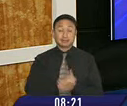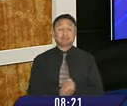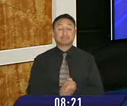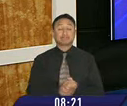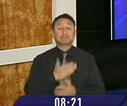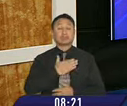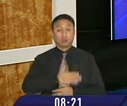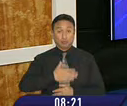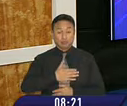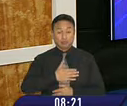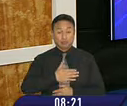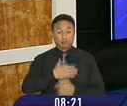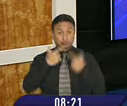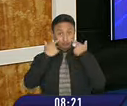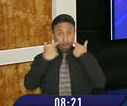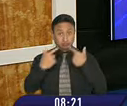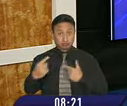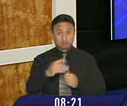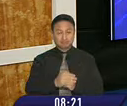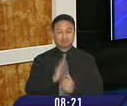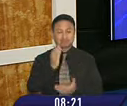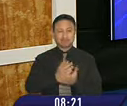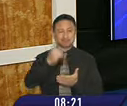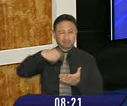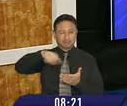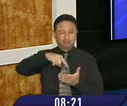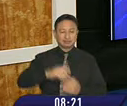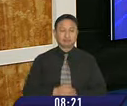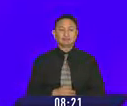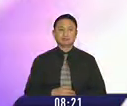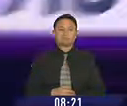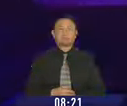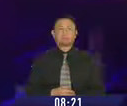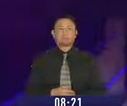favor, alertamos esto. Tiempo de una pausa, ya venimos con más.